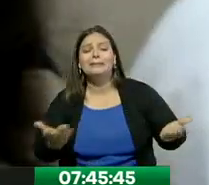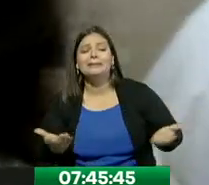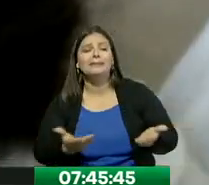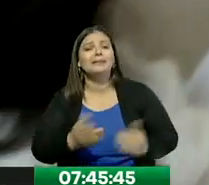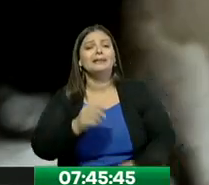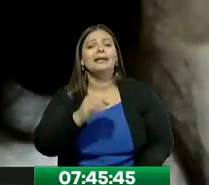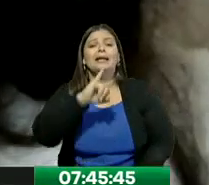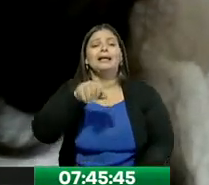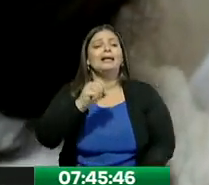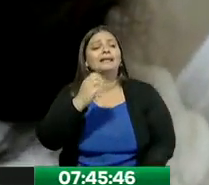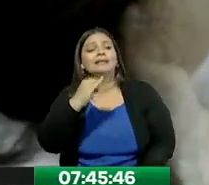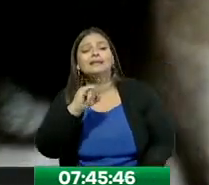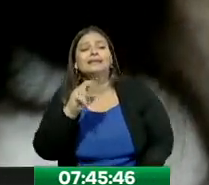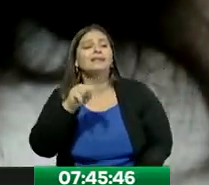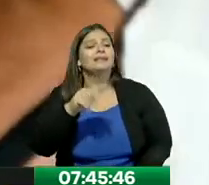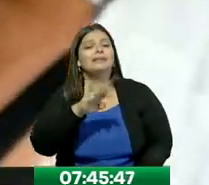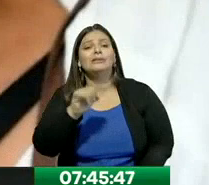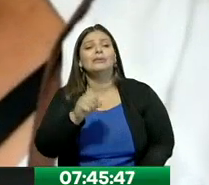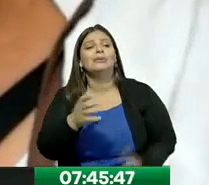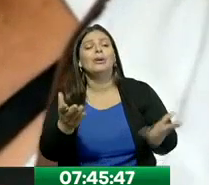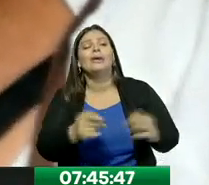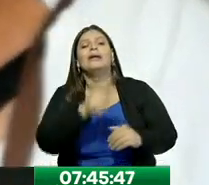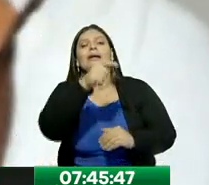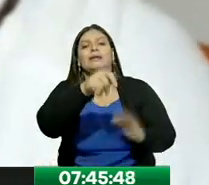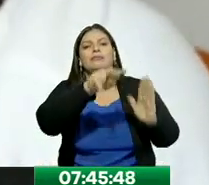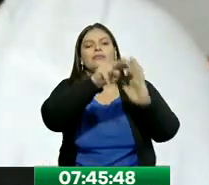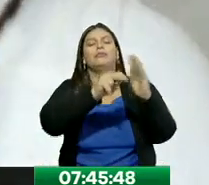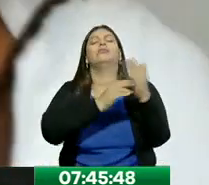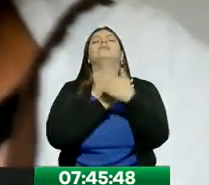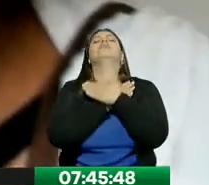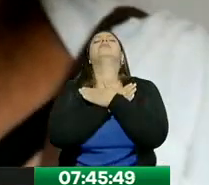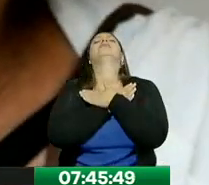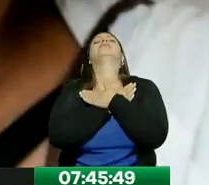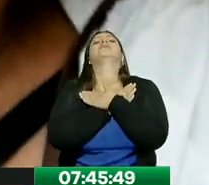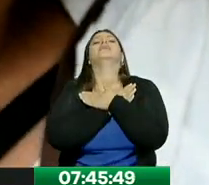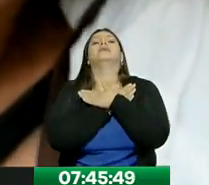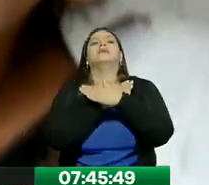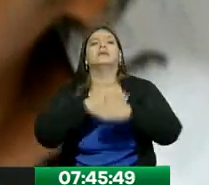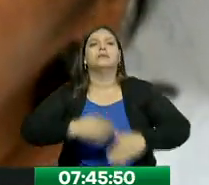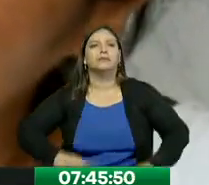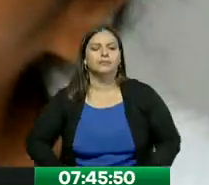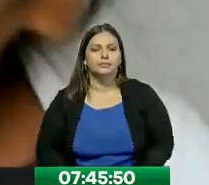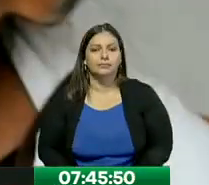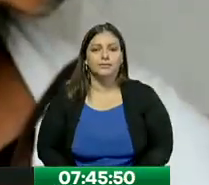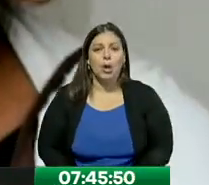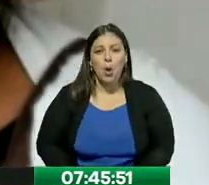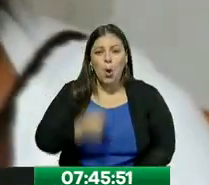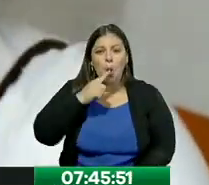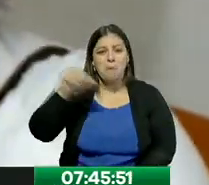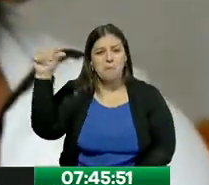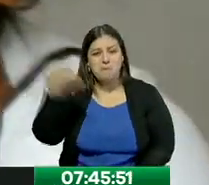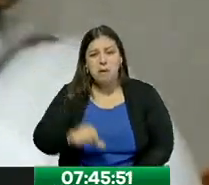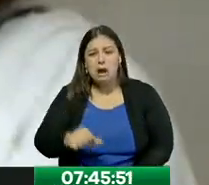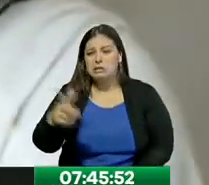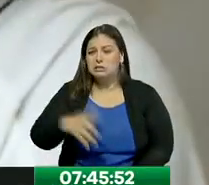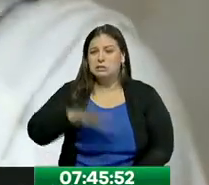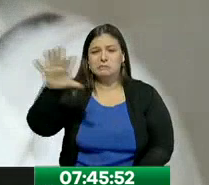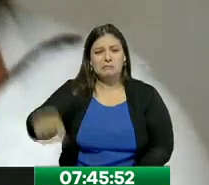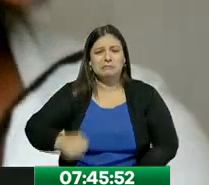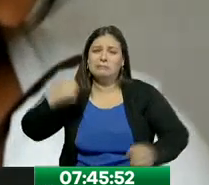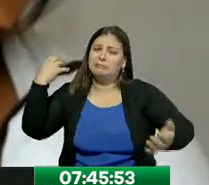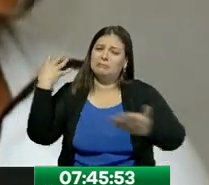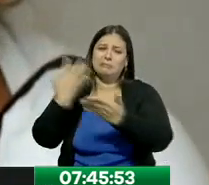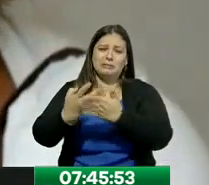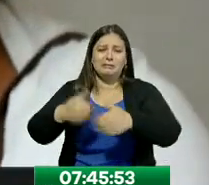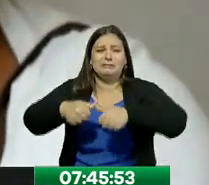dolor y clamando por justicia. Ya lo tienen ahí, que no lo dejen libre. que apliquen con la ley, porque ya no pueden decir que